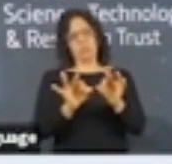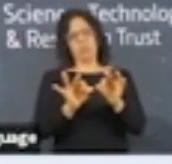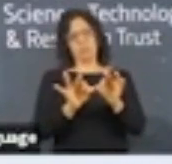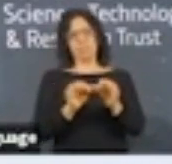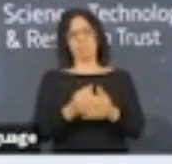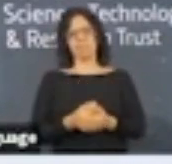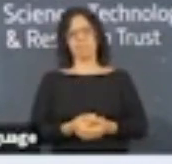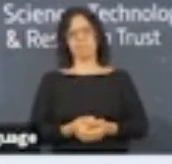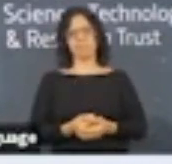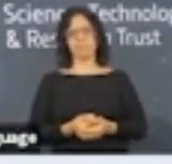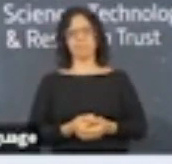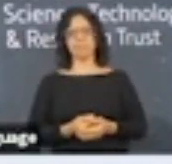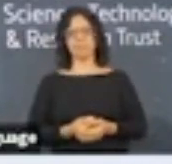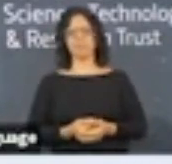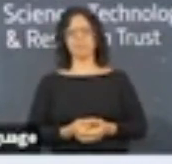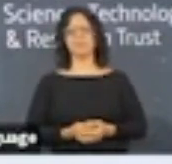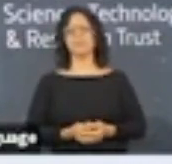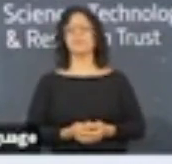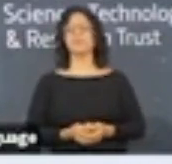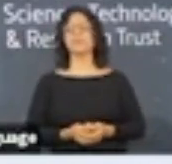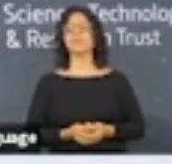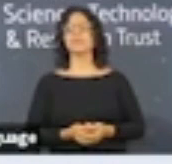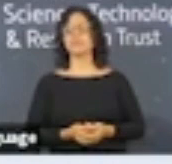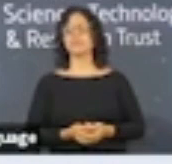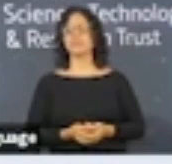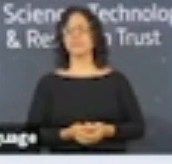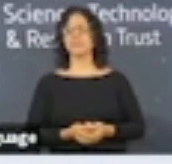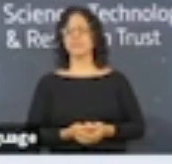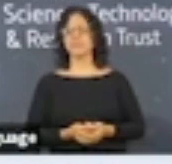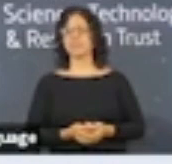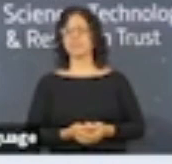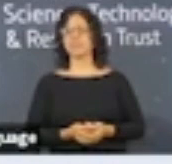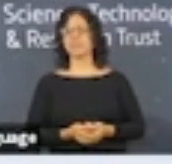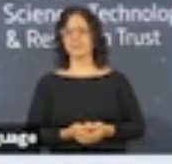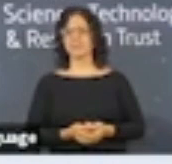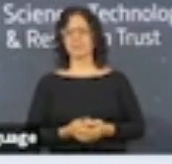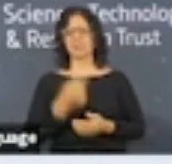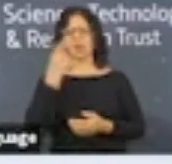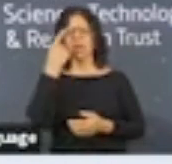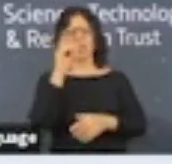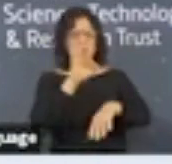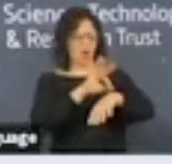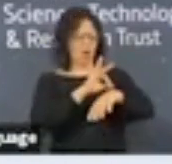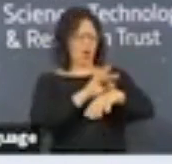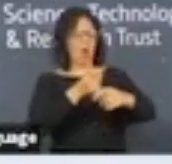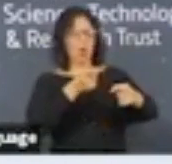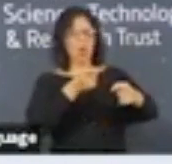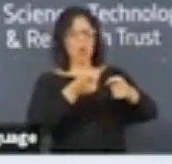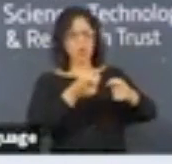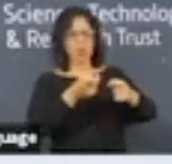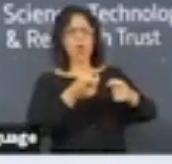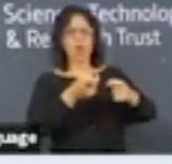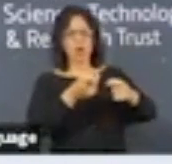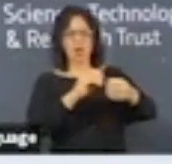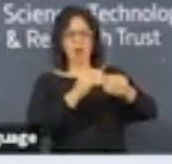Bueno, para entender el control de Aedes aegypti tenemos que entender la